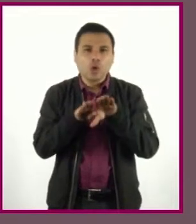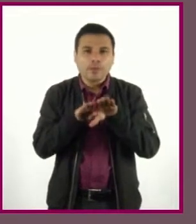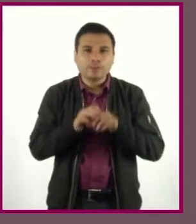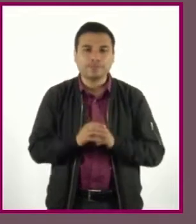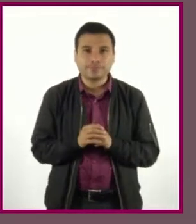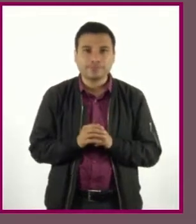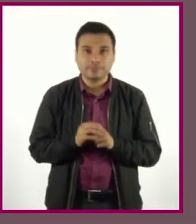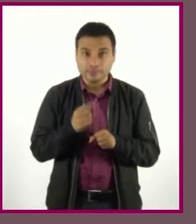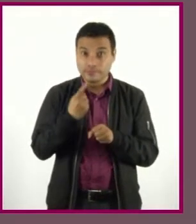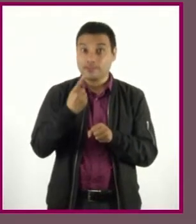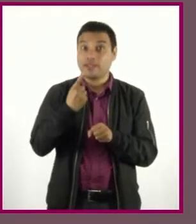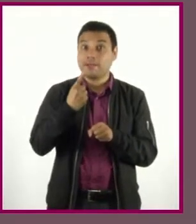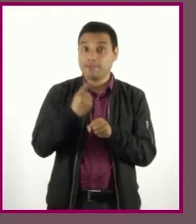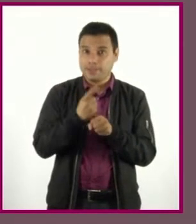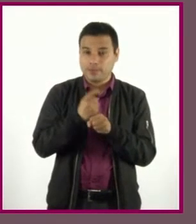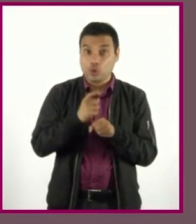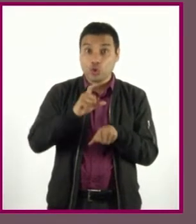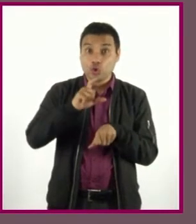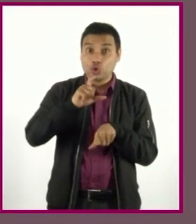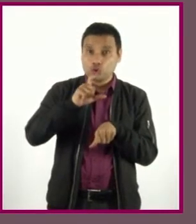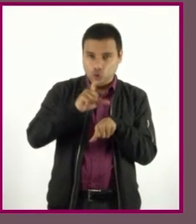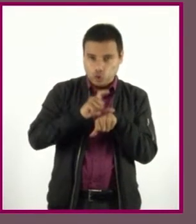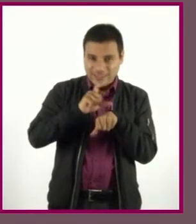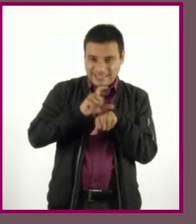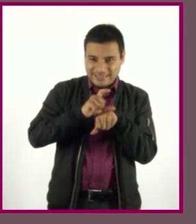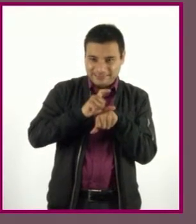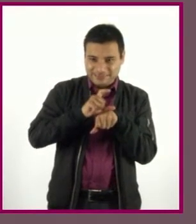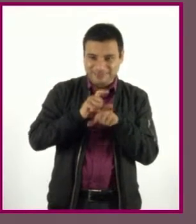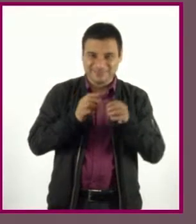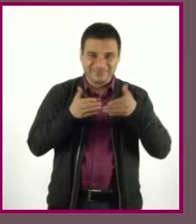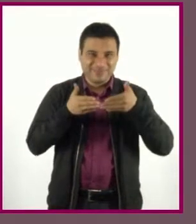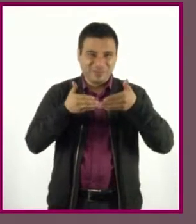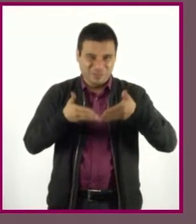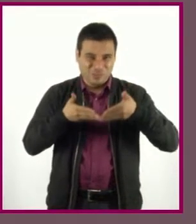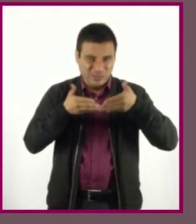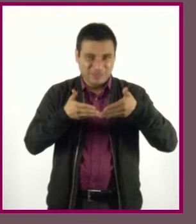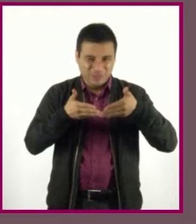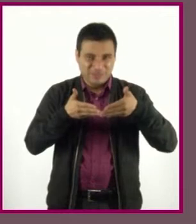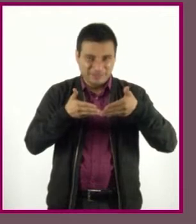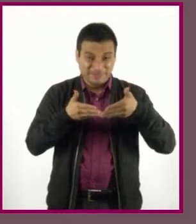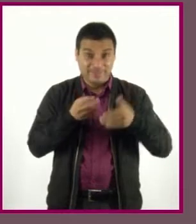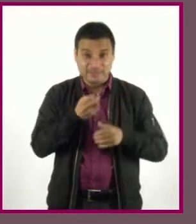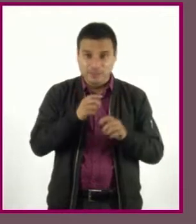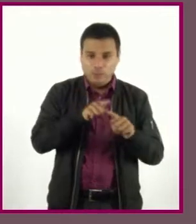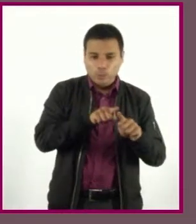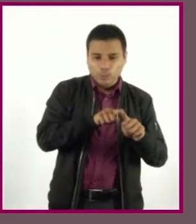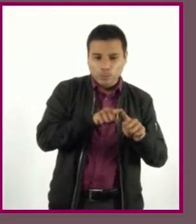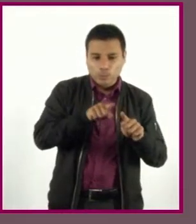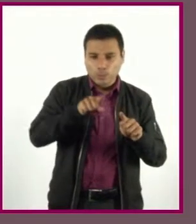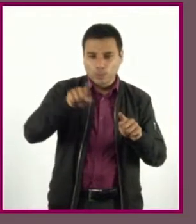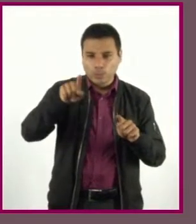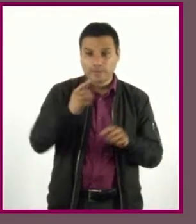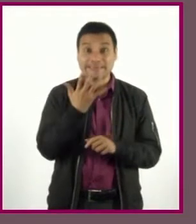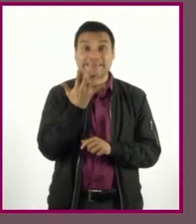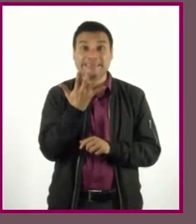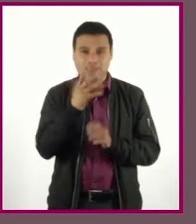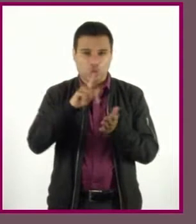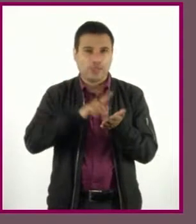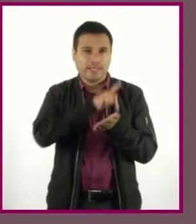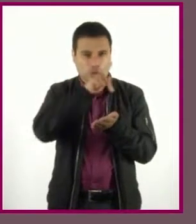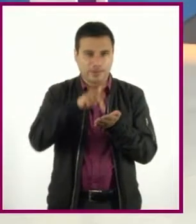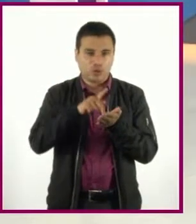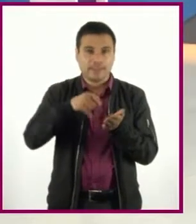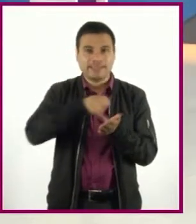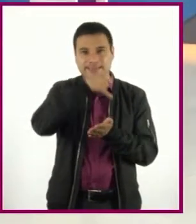costa suroeste de Turquía, precisamente el puerto de Bodrum. Del puerto recorren 5 kilómetros al este hacia la isla